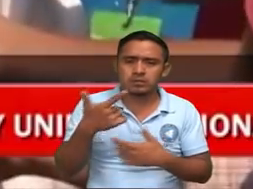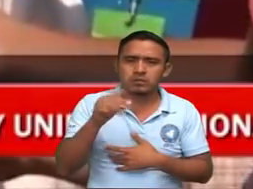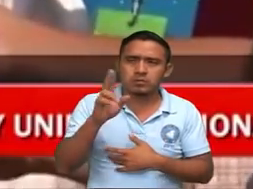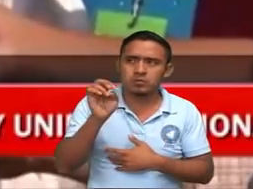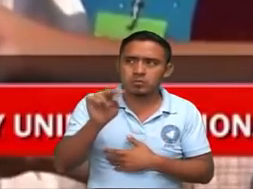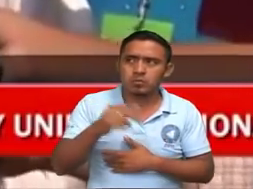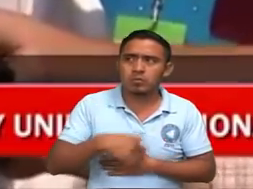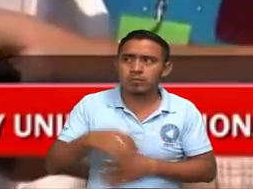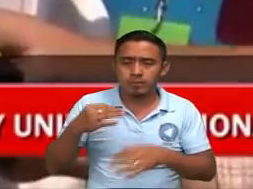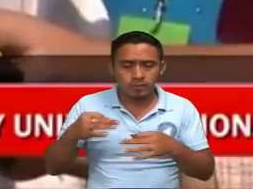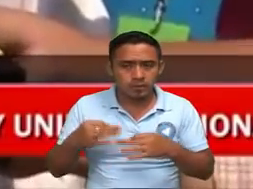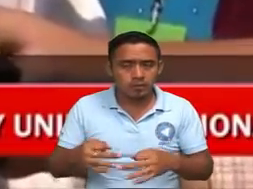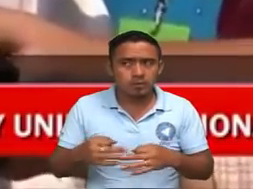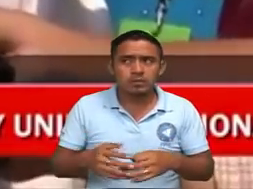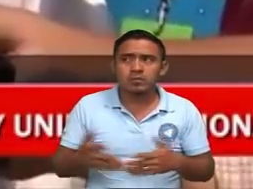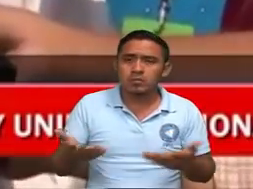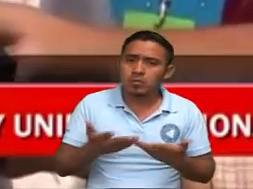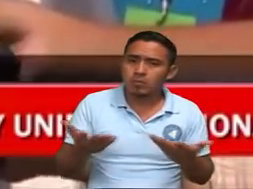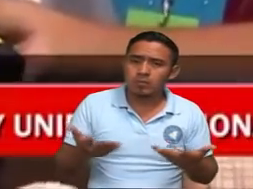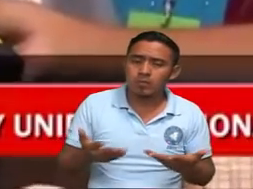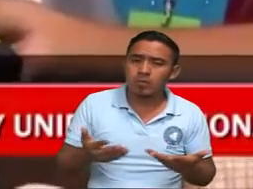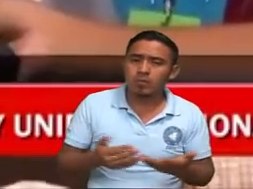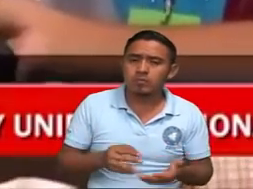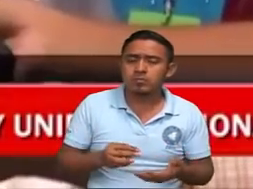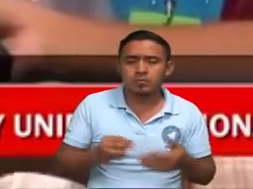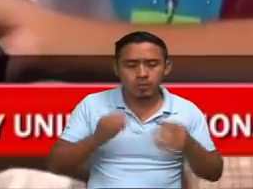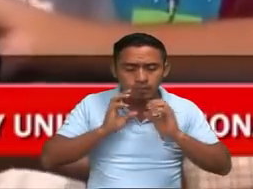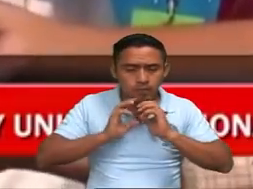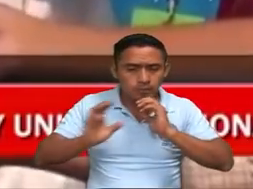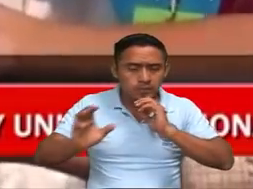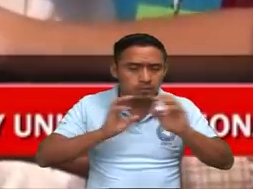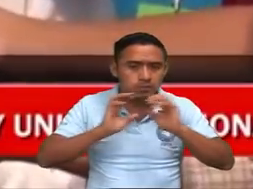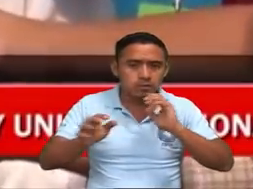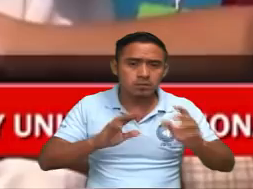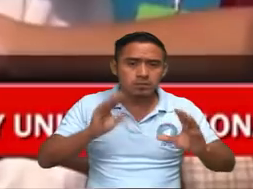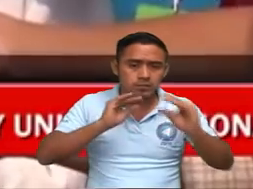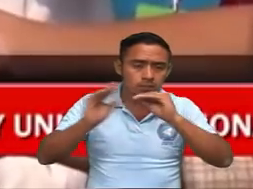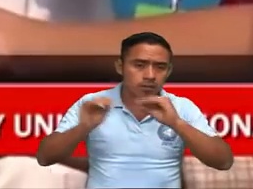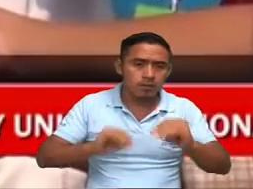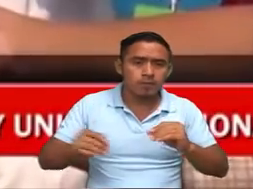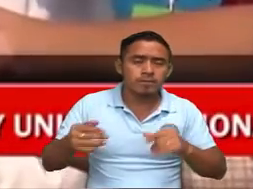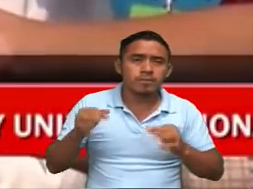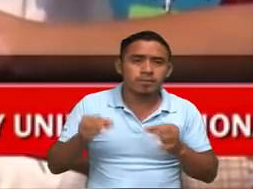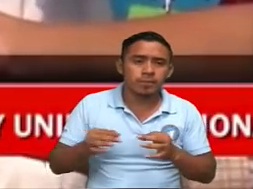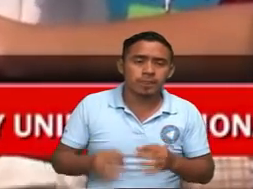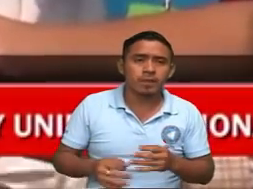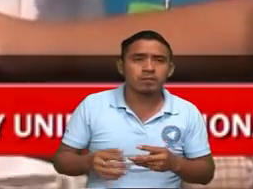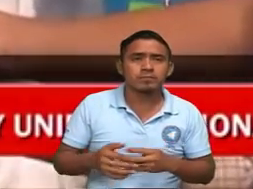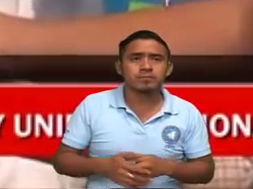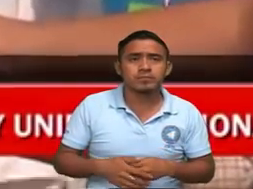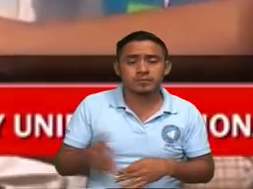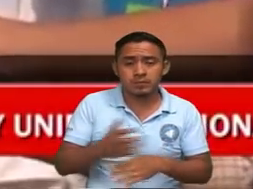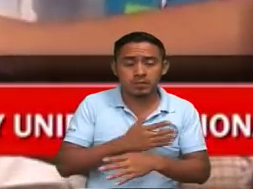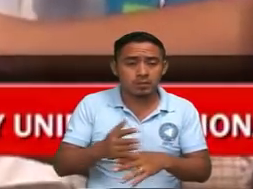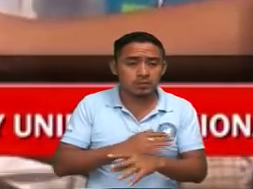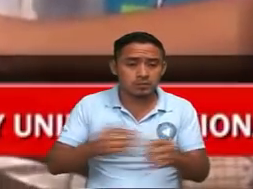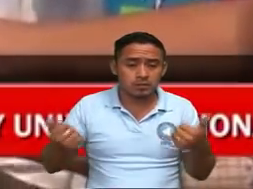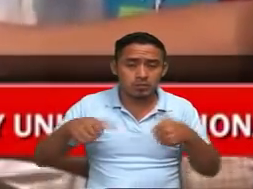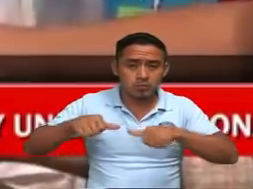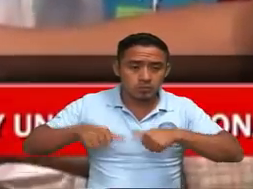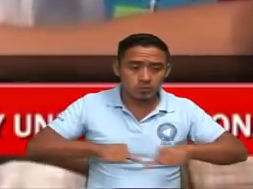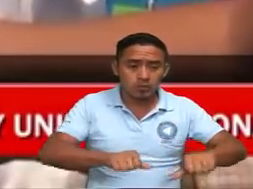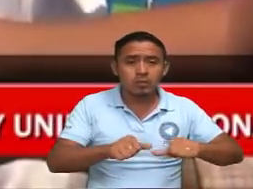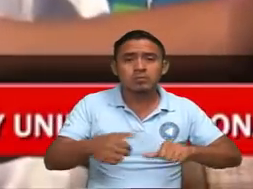aquí presente para continuar conversando, debatiendo, discutiendo, negociando para lograr los acuerdos que